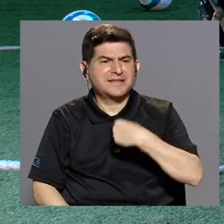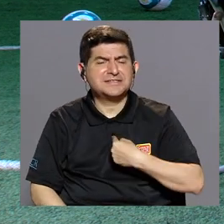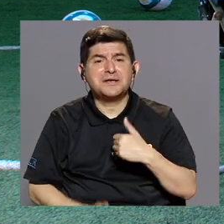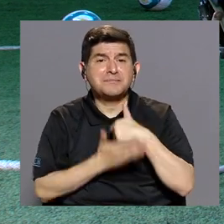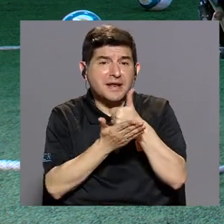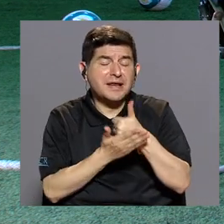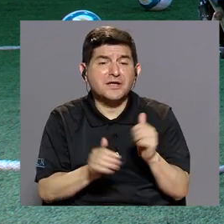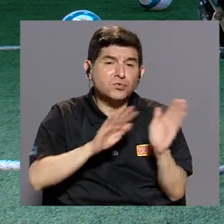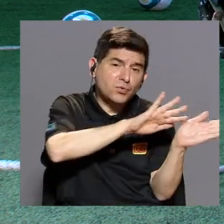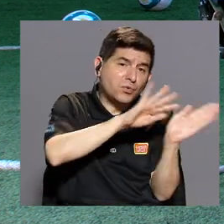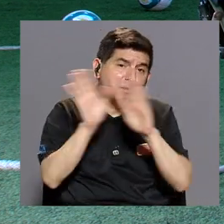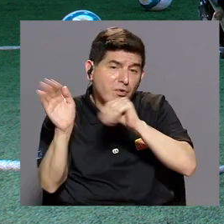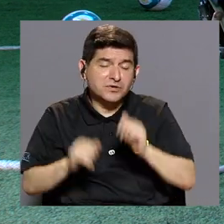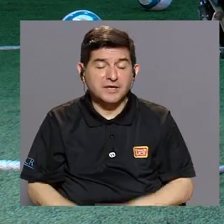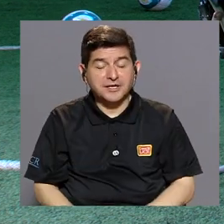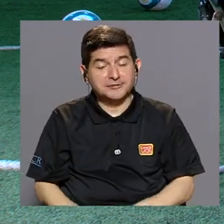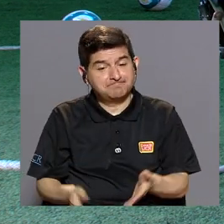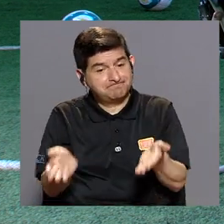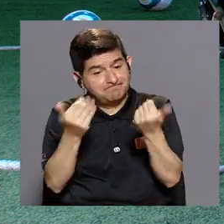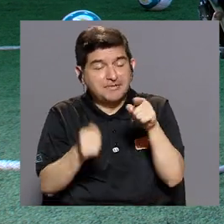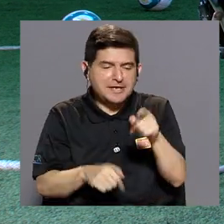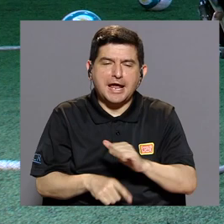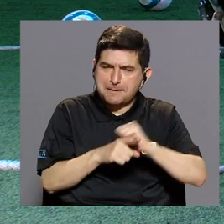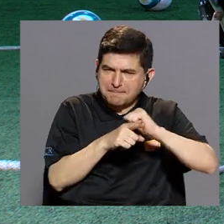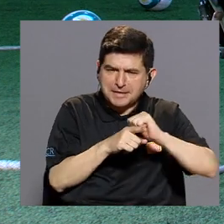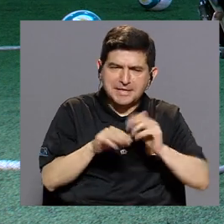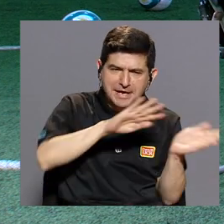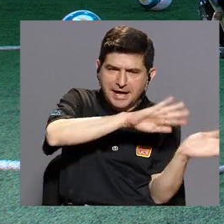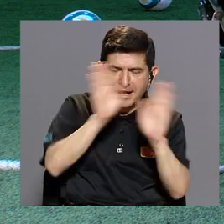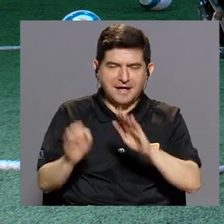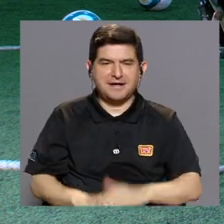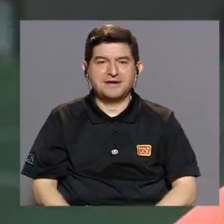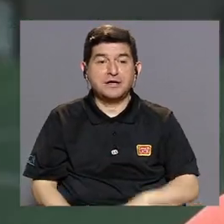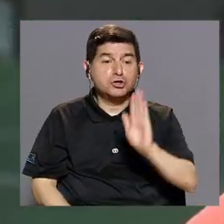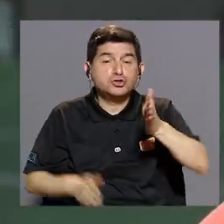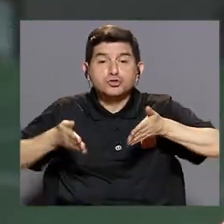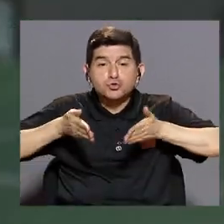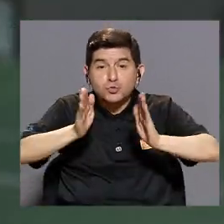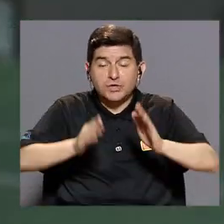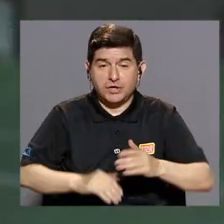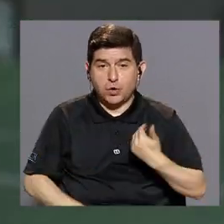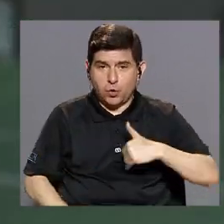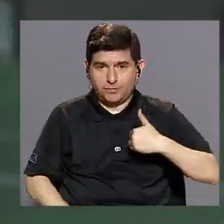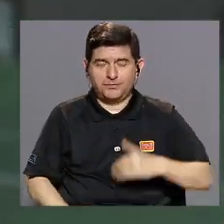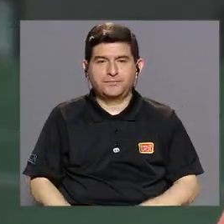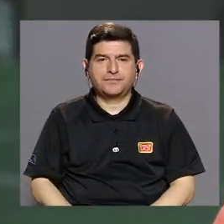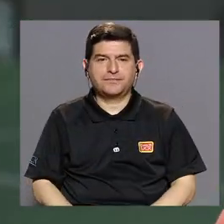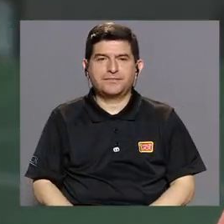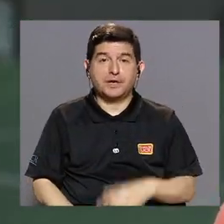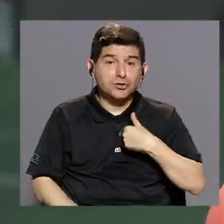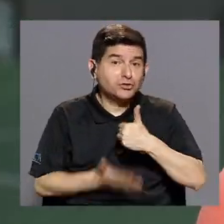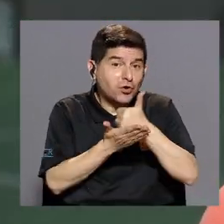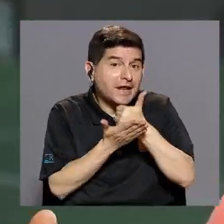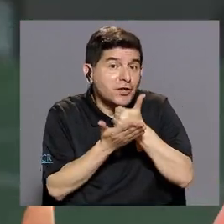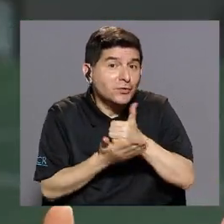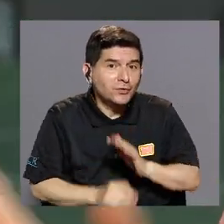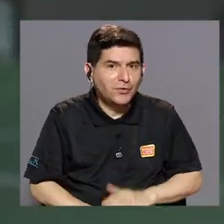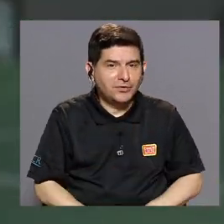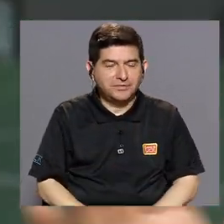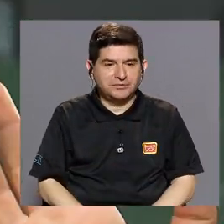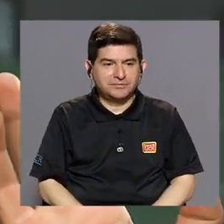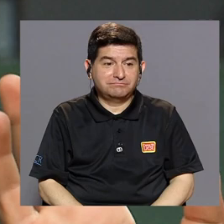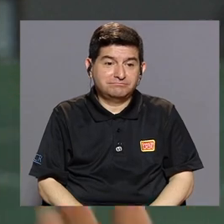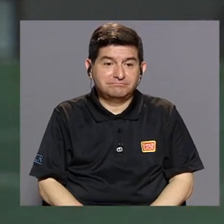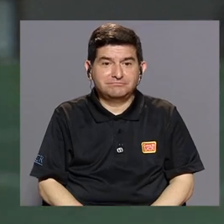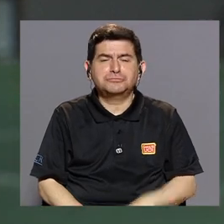decía, ¿le ayudo con las porteras? De él. Y él me entregaba las porteras. Y yo estaba en la cancha. El hijo de él decía, ame, le ayudo.